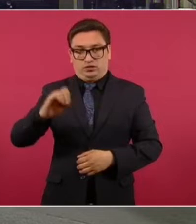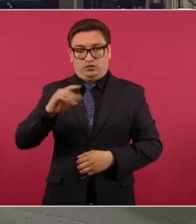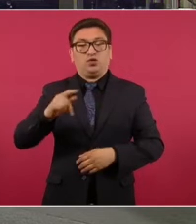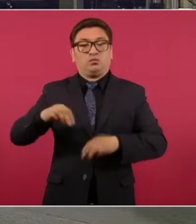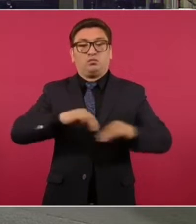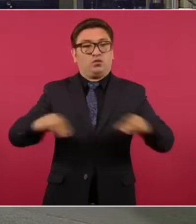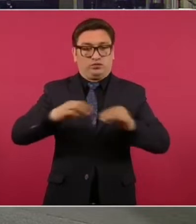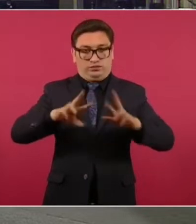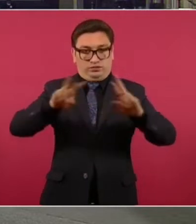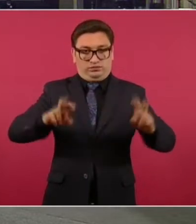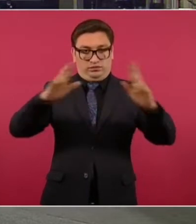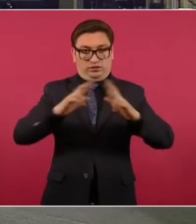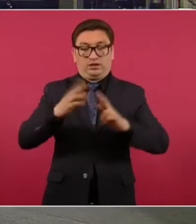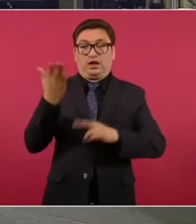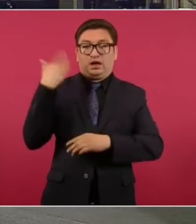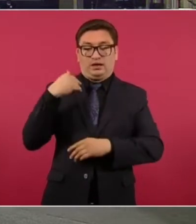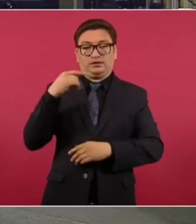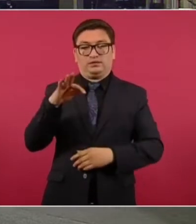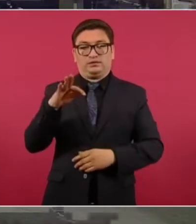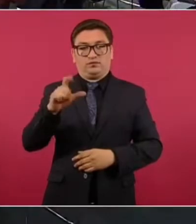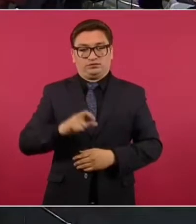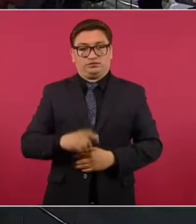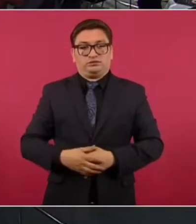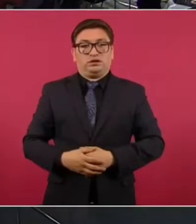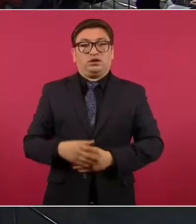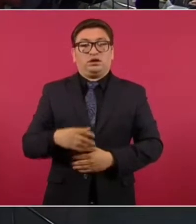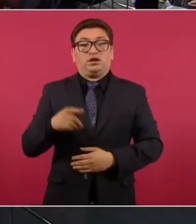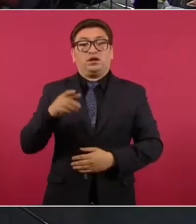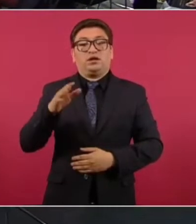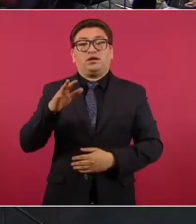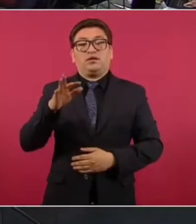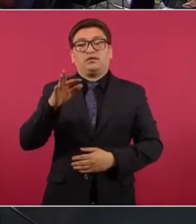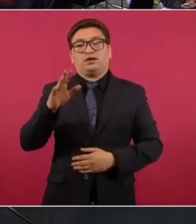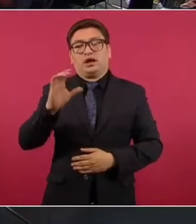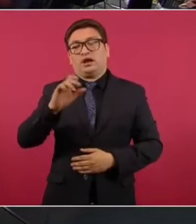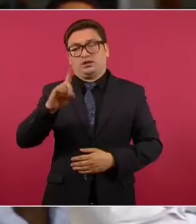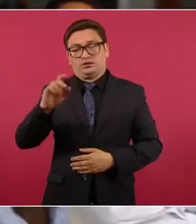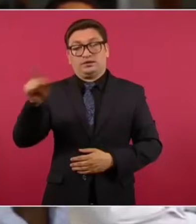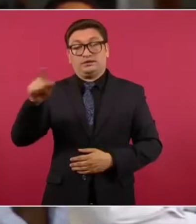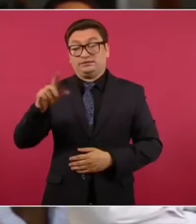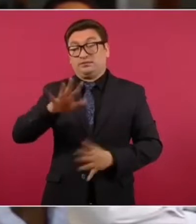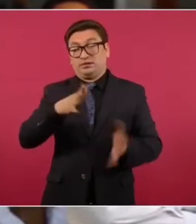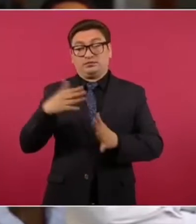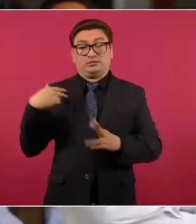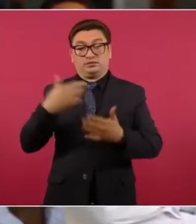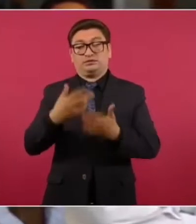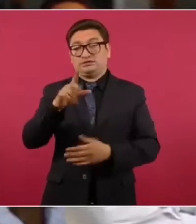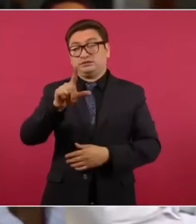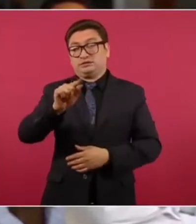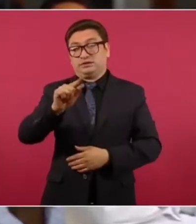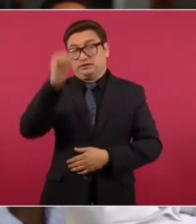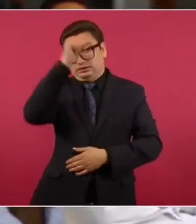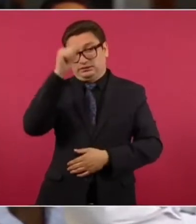religiosos, habló que desde el sexenio de Calderón a la fecha van al menos 70 religiosos asesinados, 70